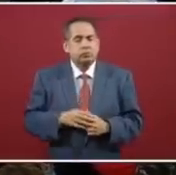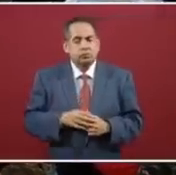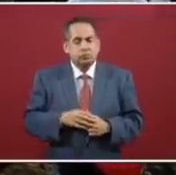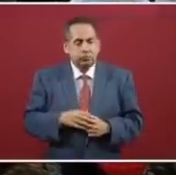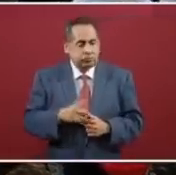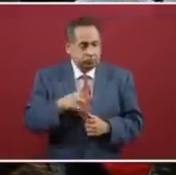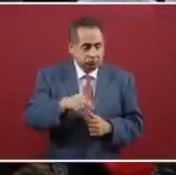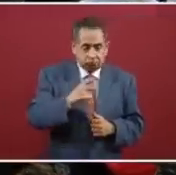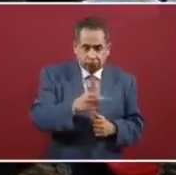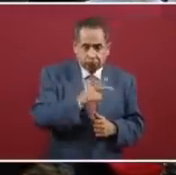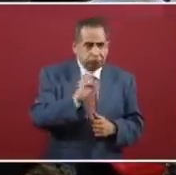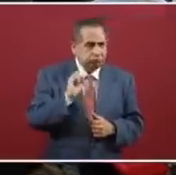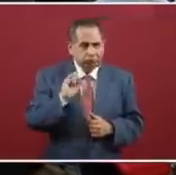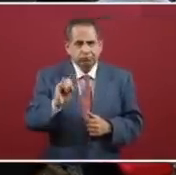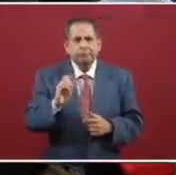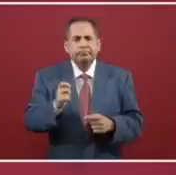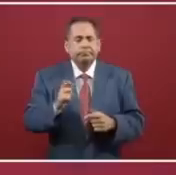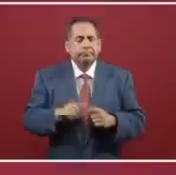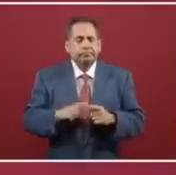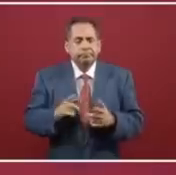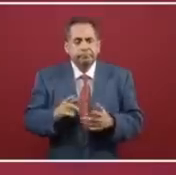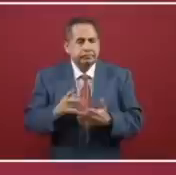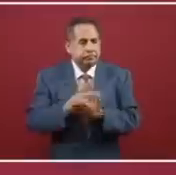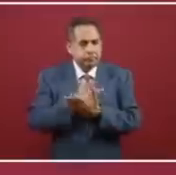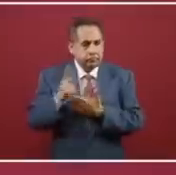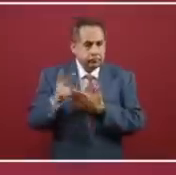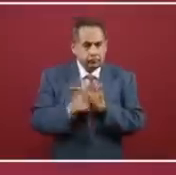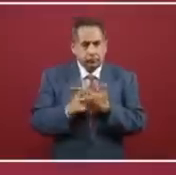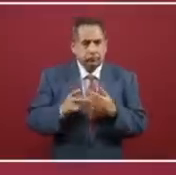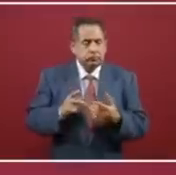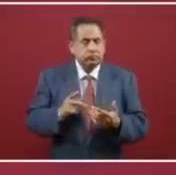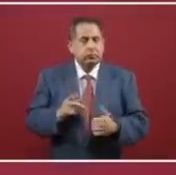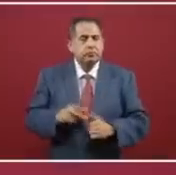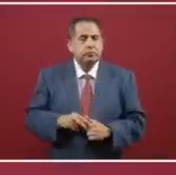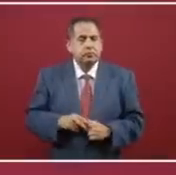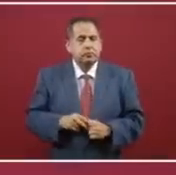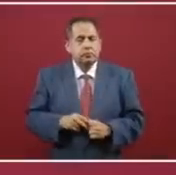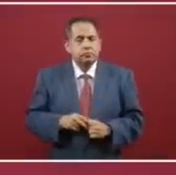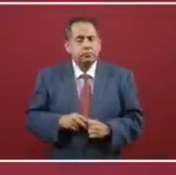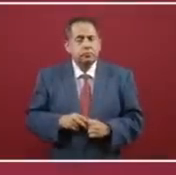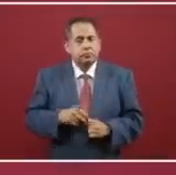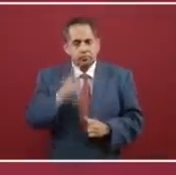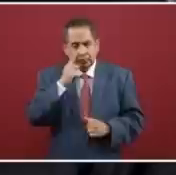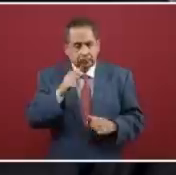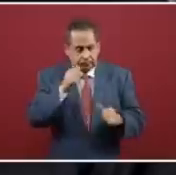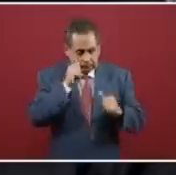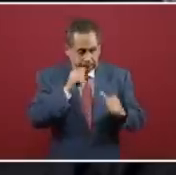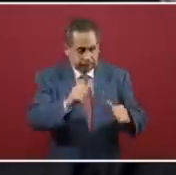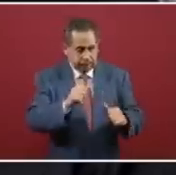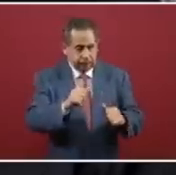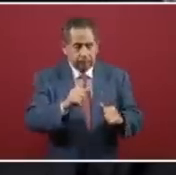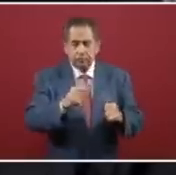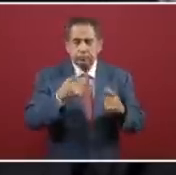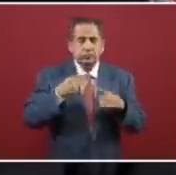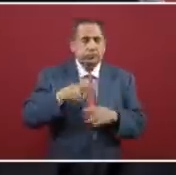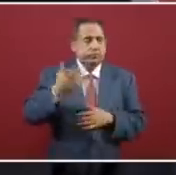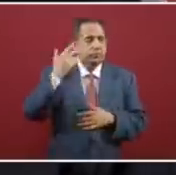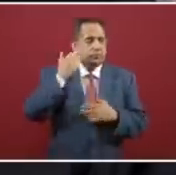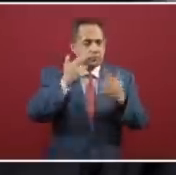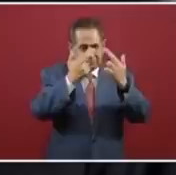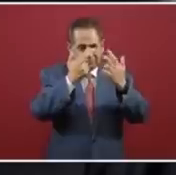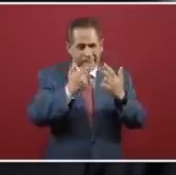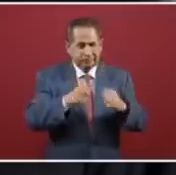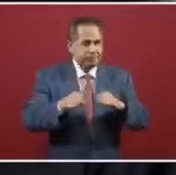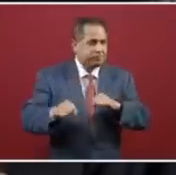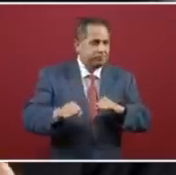se aplique y el programa de atención a los damnificados por los